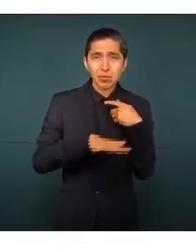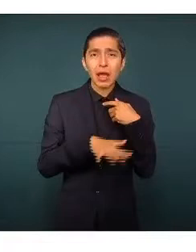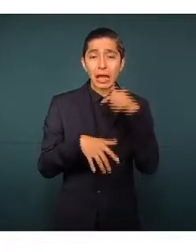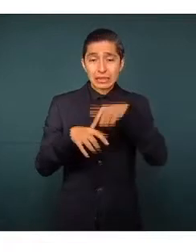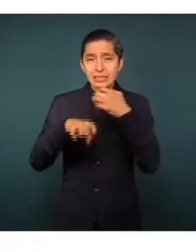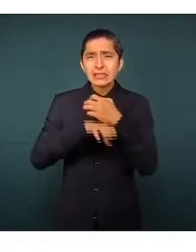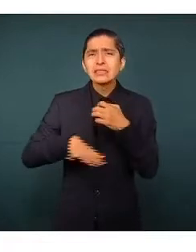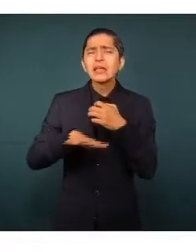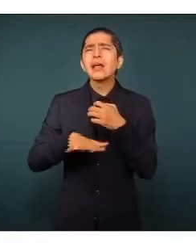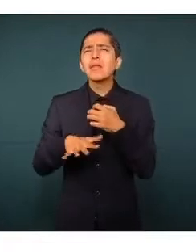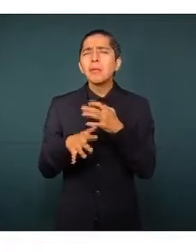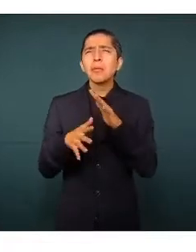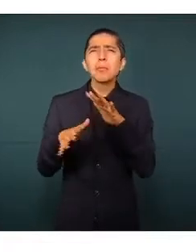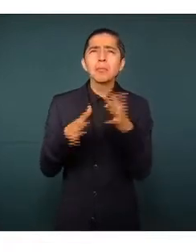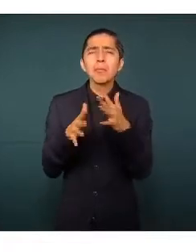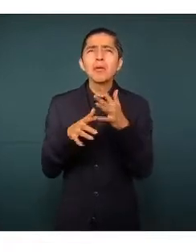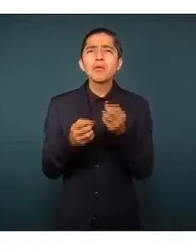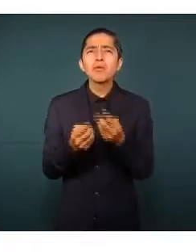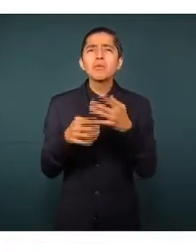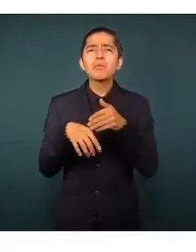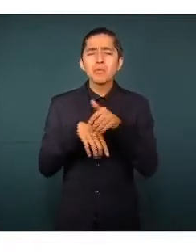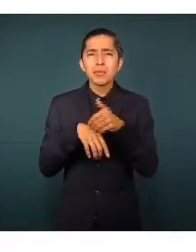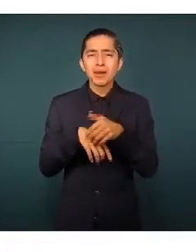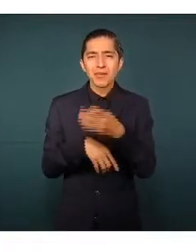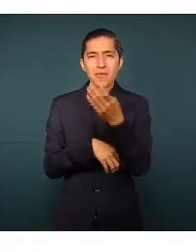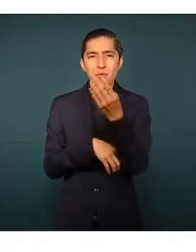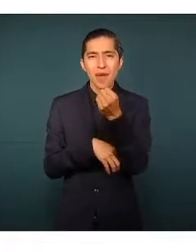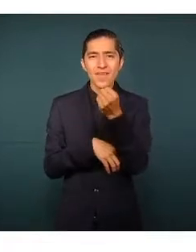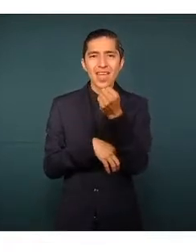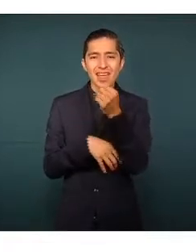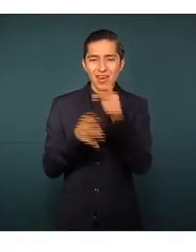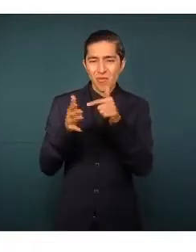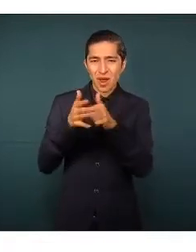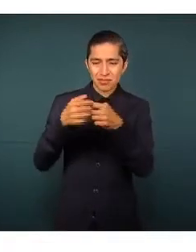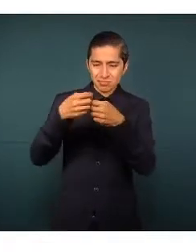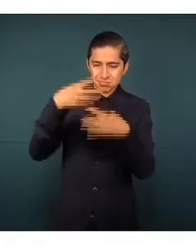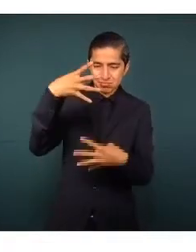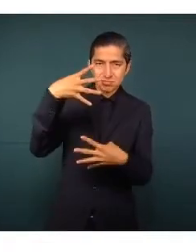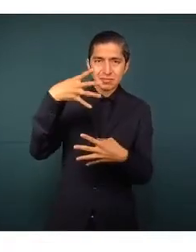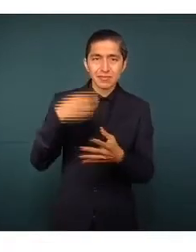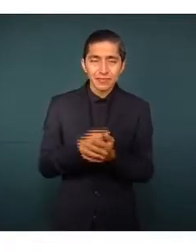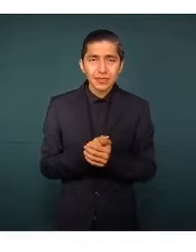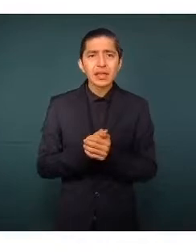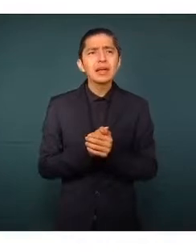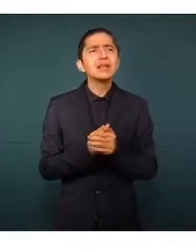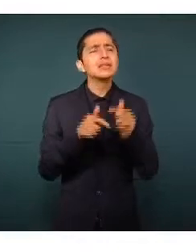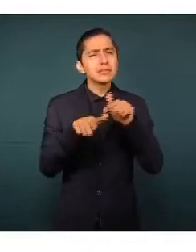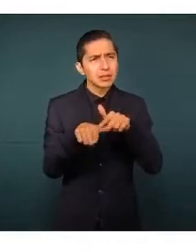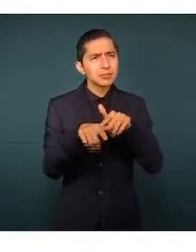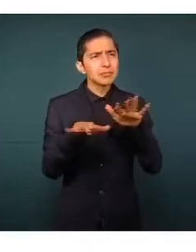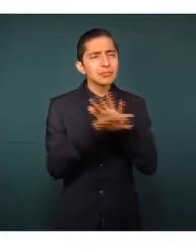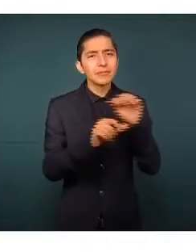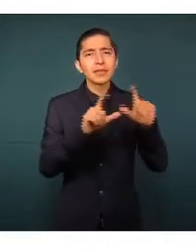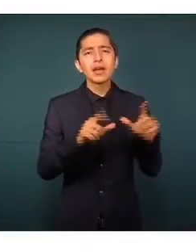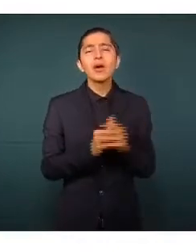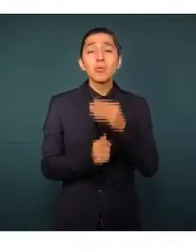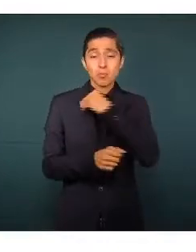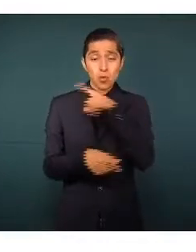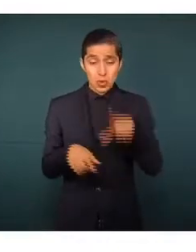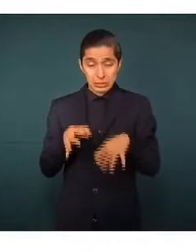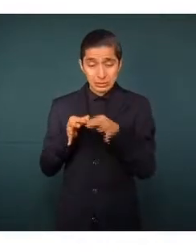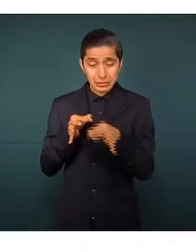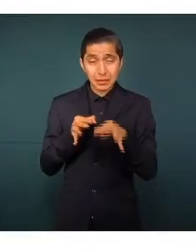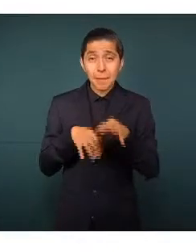ubica en el lugar número 9. La que sigue, por favor. Los municipios de mayor